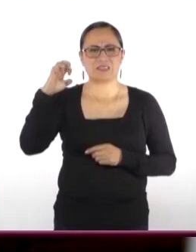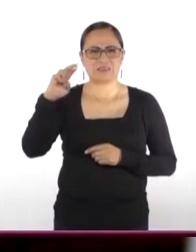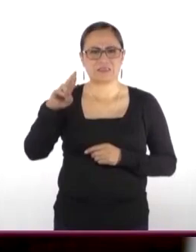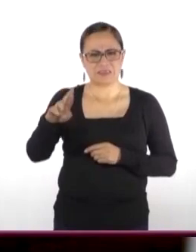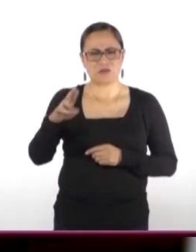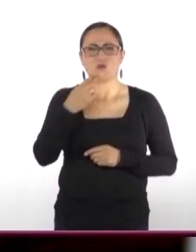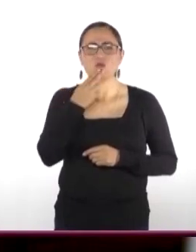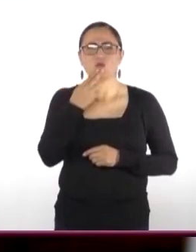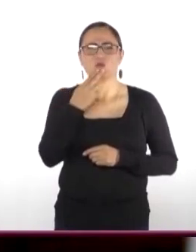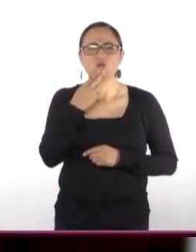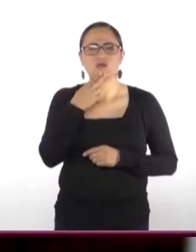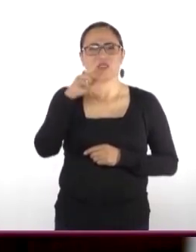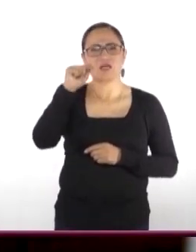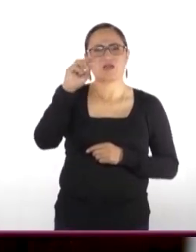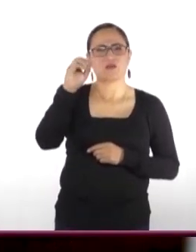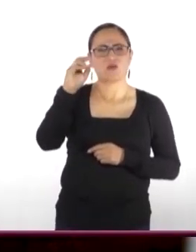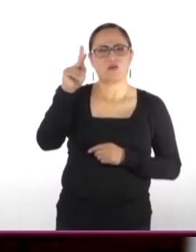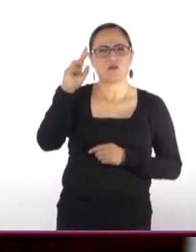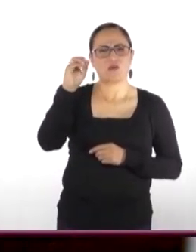bueno, que Escher sí utiliza la